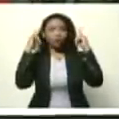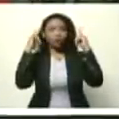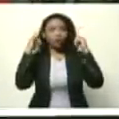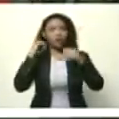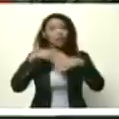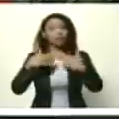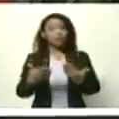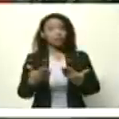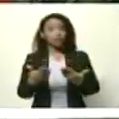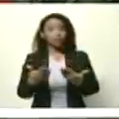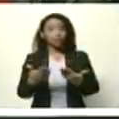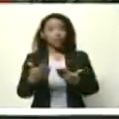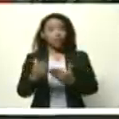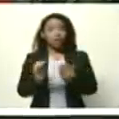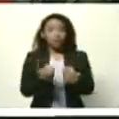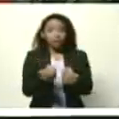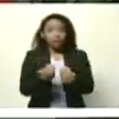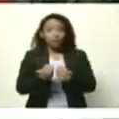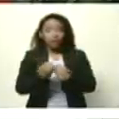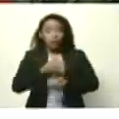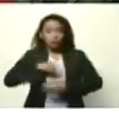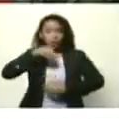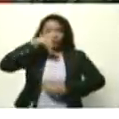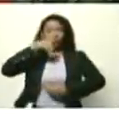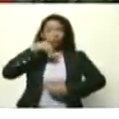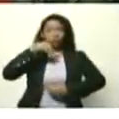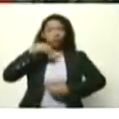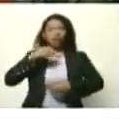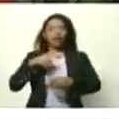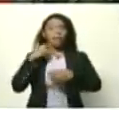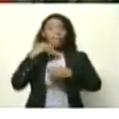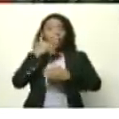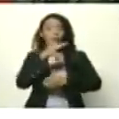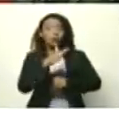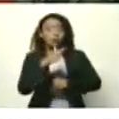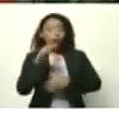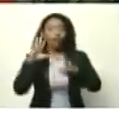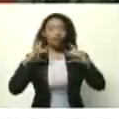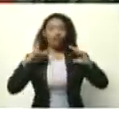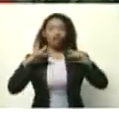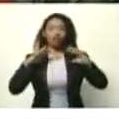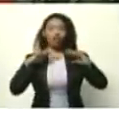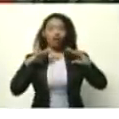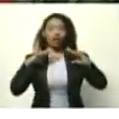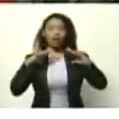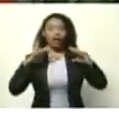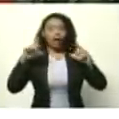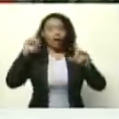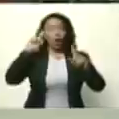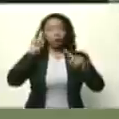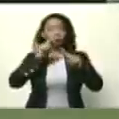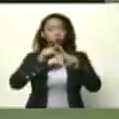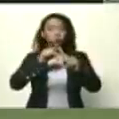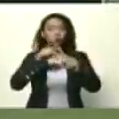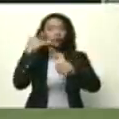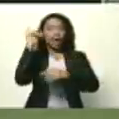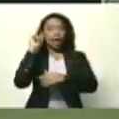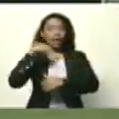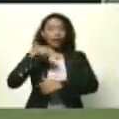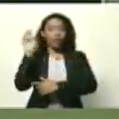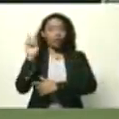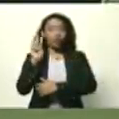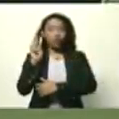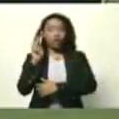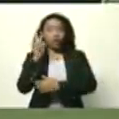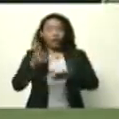de recogimiento espiritual. Para las próximas vacaciones, la percepción que existe en el venezolano es que van a